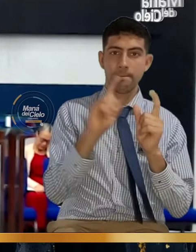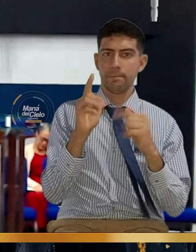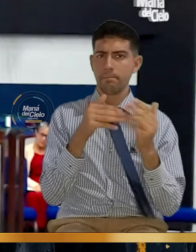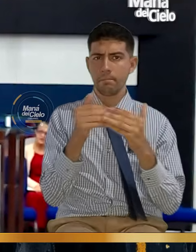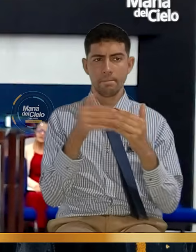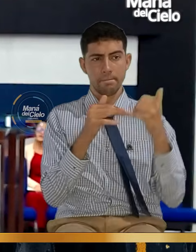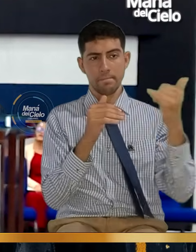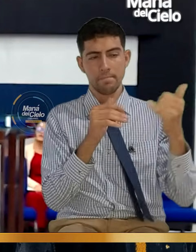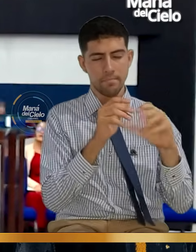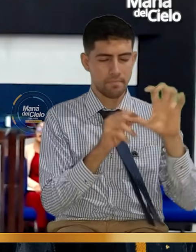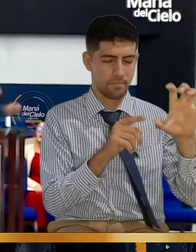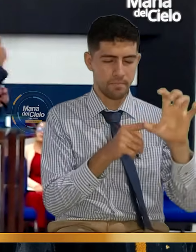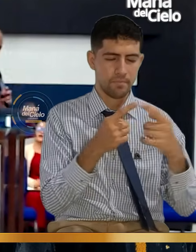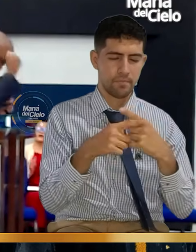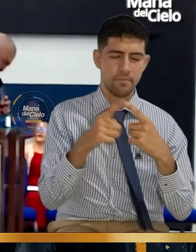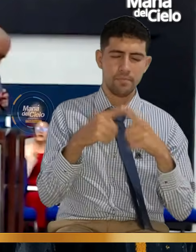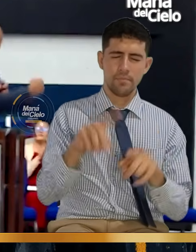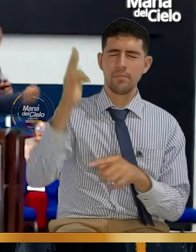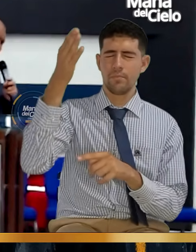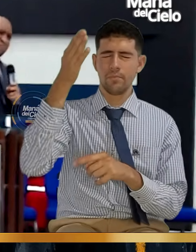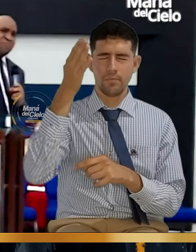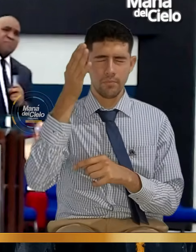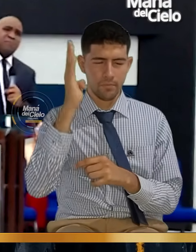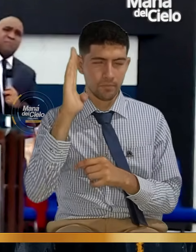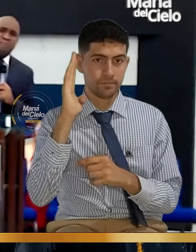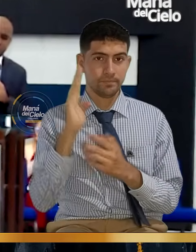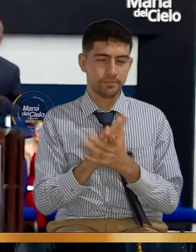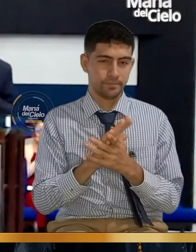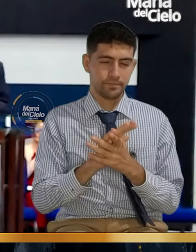nosotros como poderoso gigante.